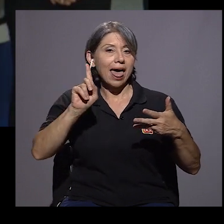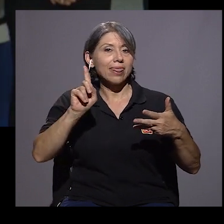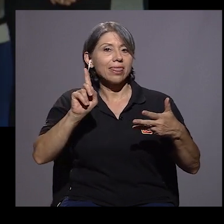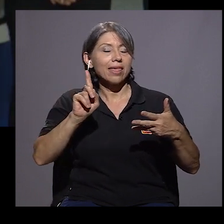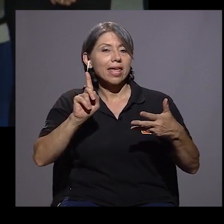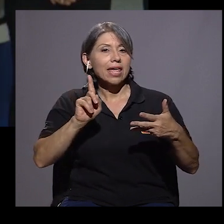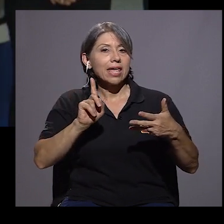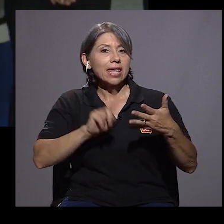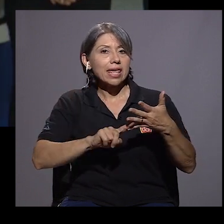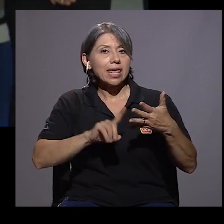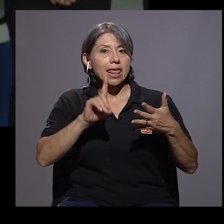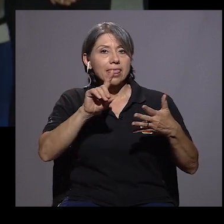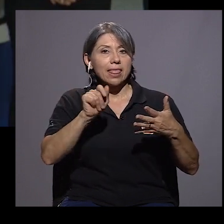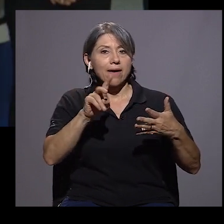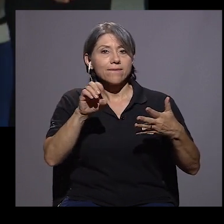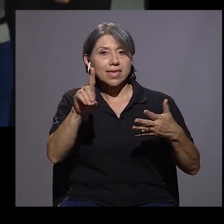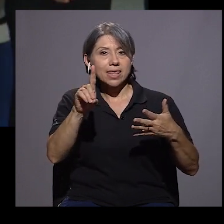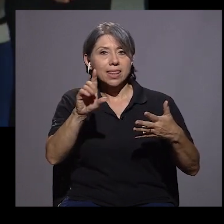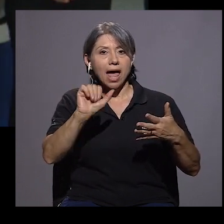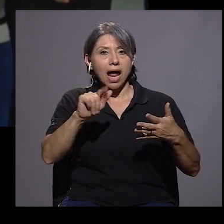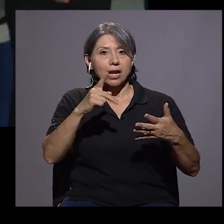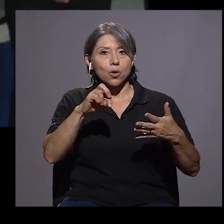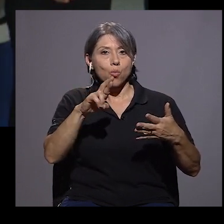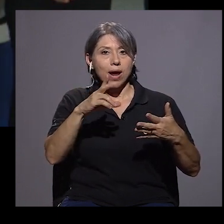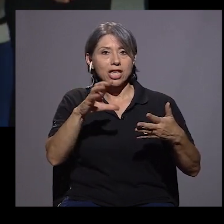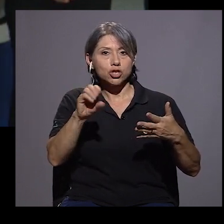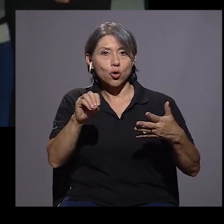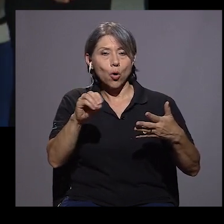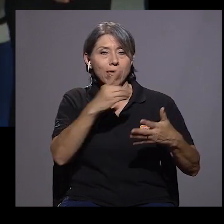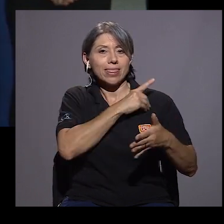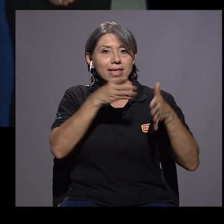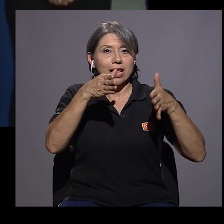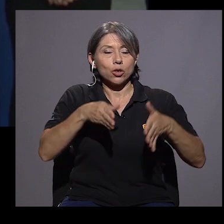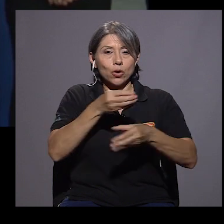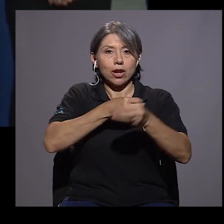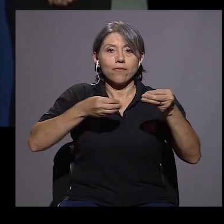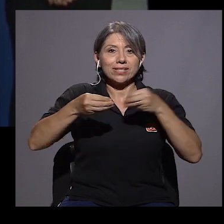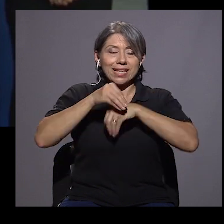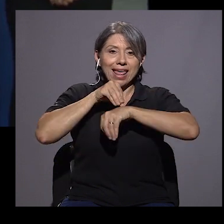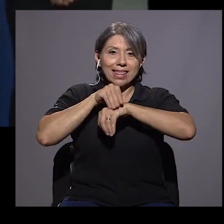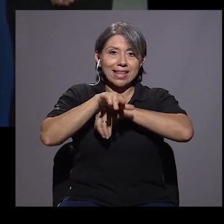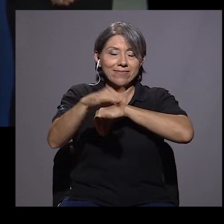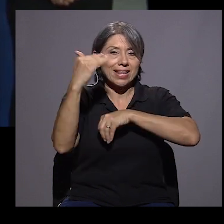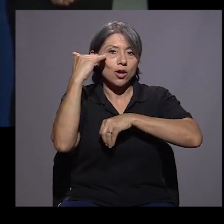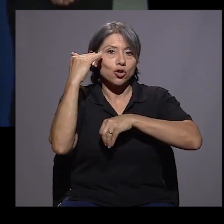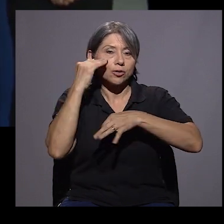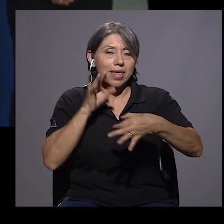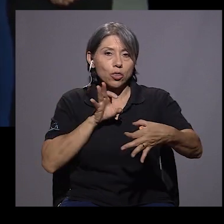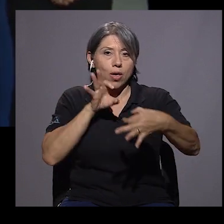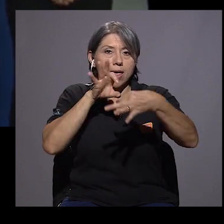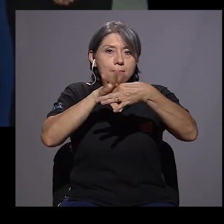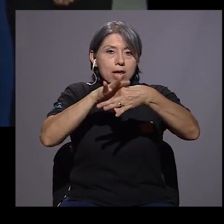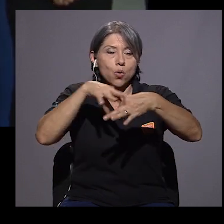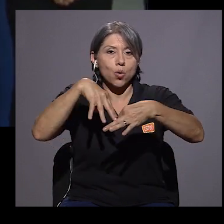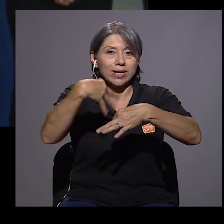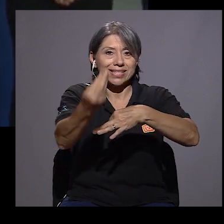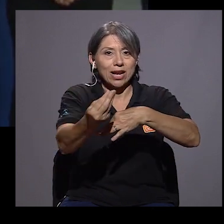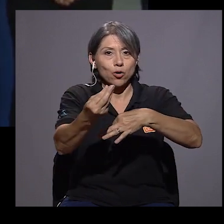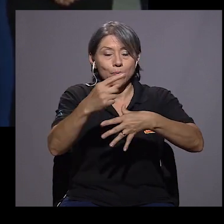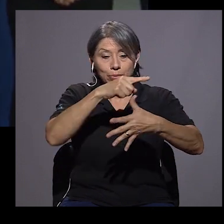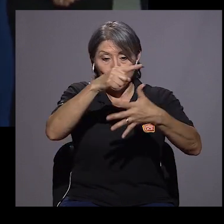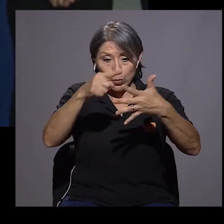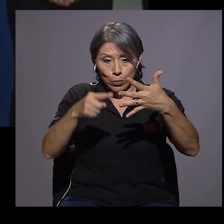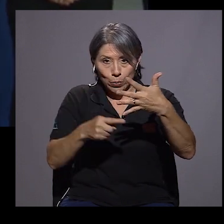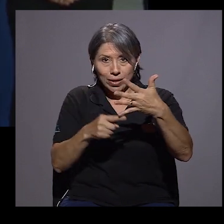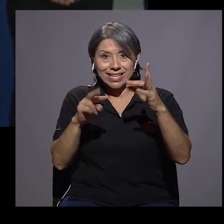es catedrático de la universidad, y David Argüello, que es el director de la Oficina de Transferencia del Conocimiento